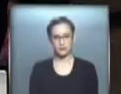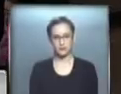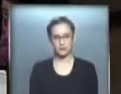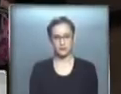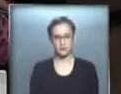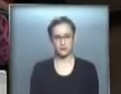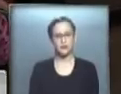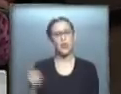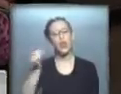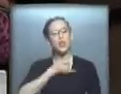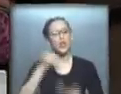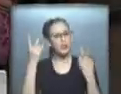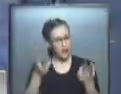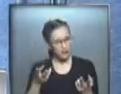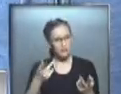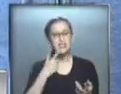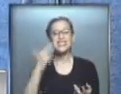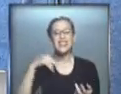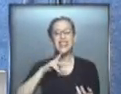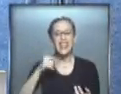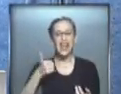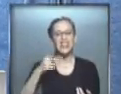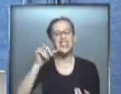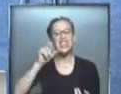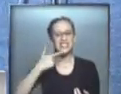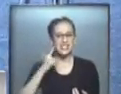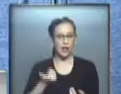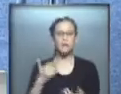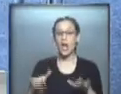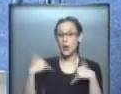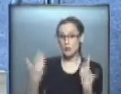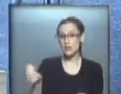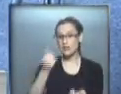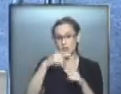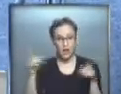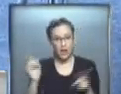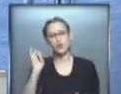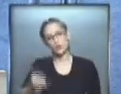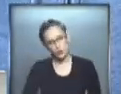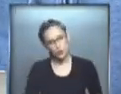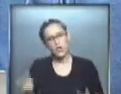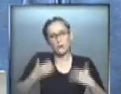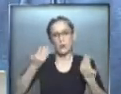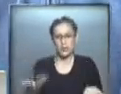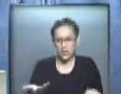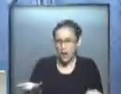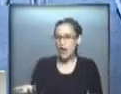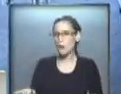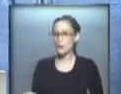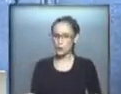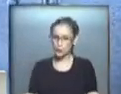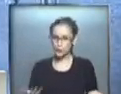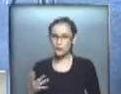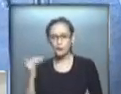señora donde viaja santa teresita aprovecha el fin de semana largo si aprovechamos el fin de semana largo tenemos nuestro